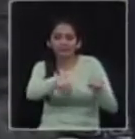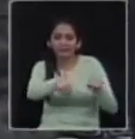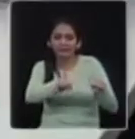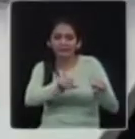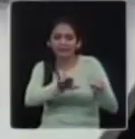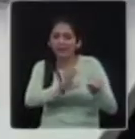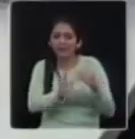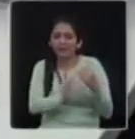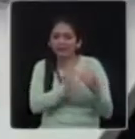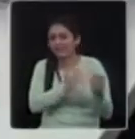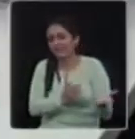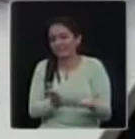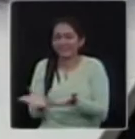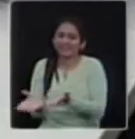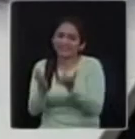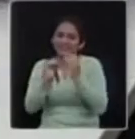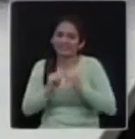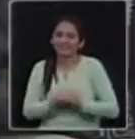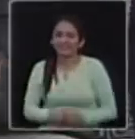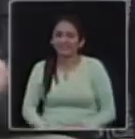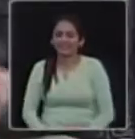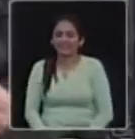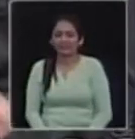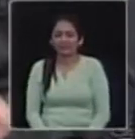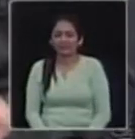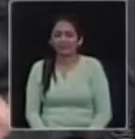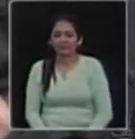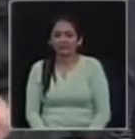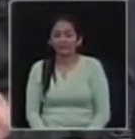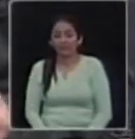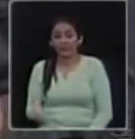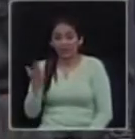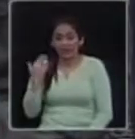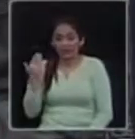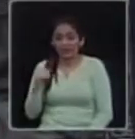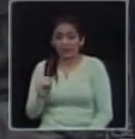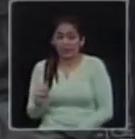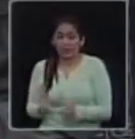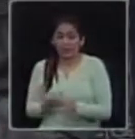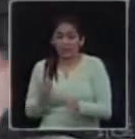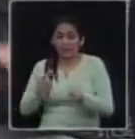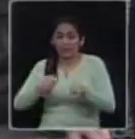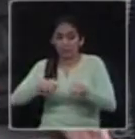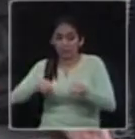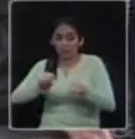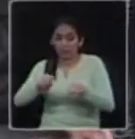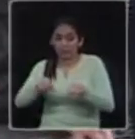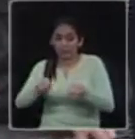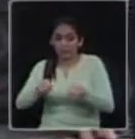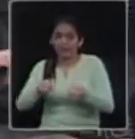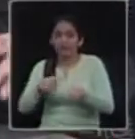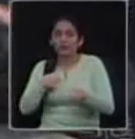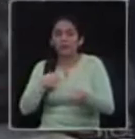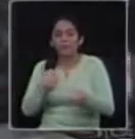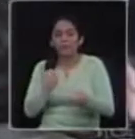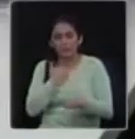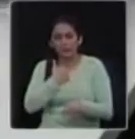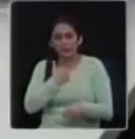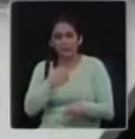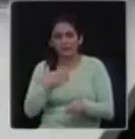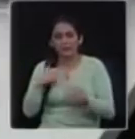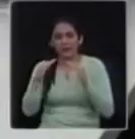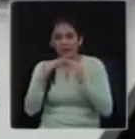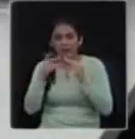Entonces, ellos comparten mi pasión todos los días. Es más, la primera moto que armé, la que conseguí, la Harley, la hice en mi garaje. Como todo